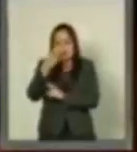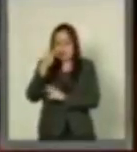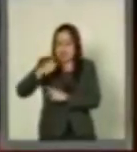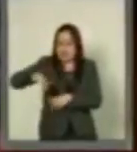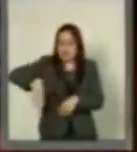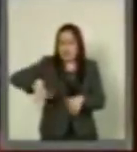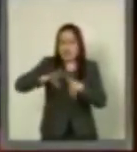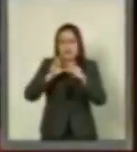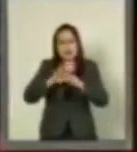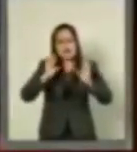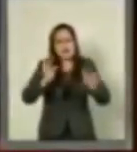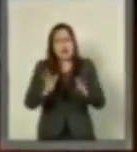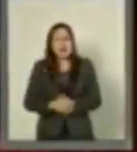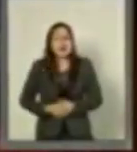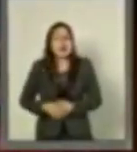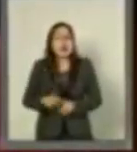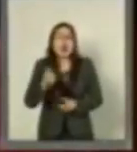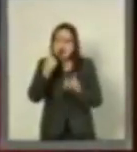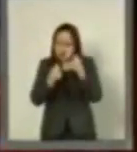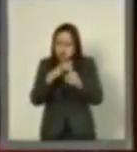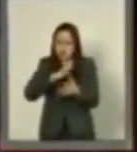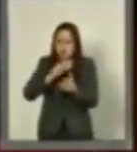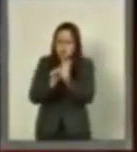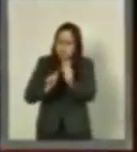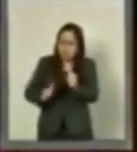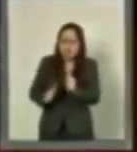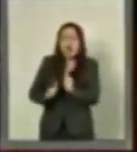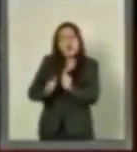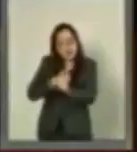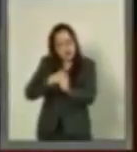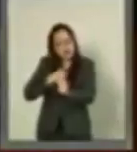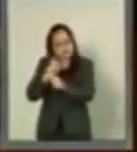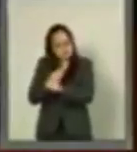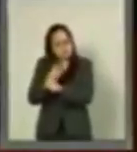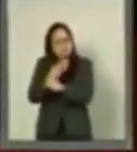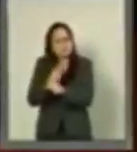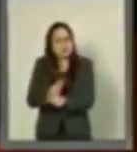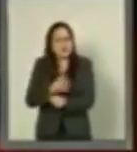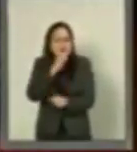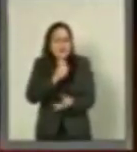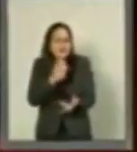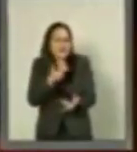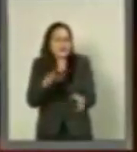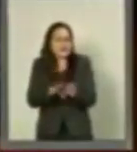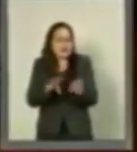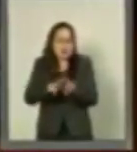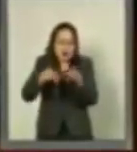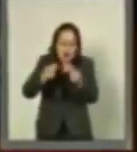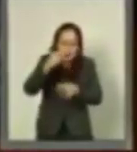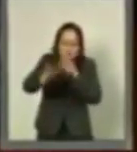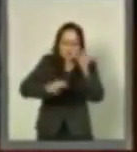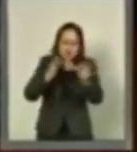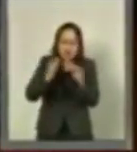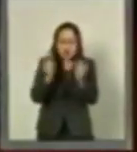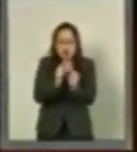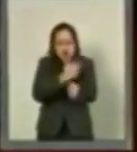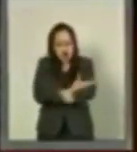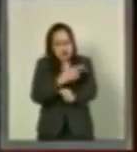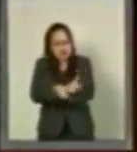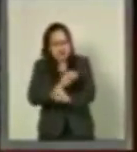Señalado quienes llevan un atraso y lo vamos a hacer aún más grande, no puede ser que no se haga un gasto efectivo y transparente del